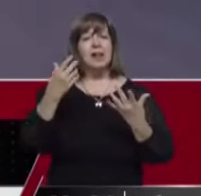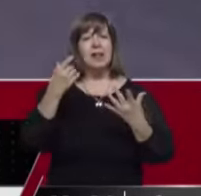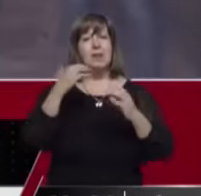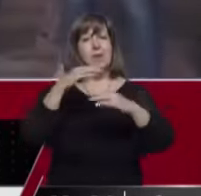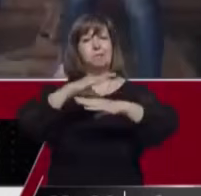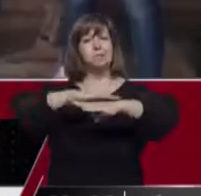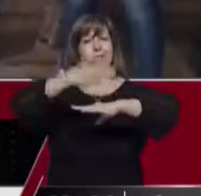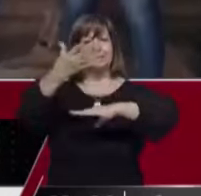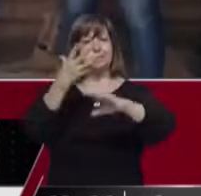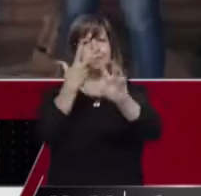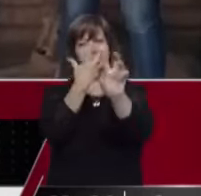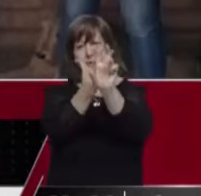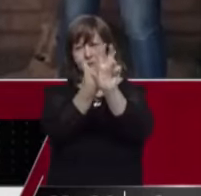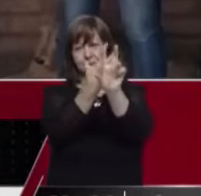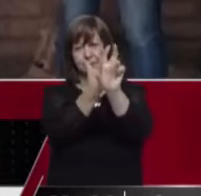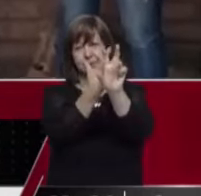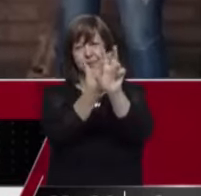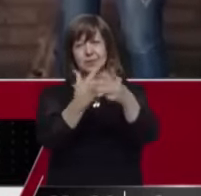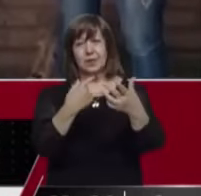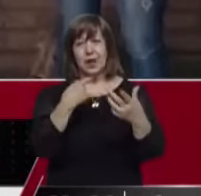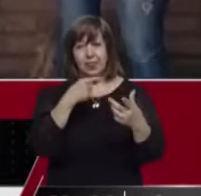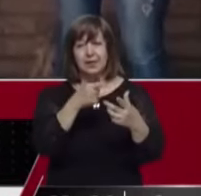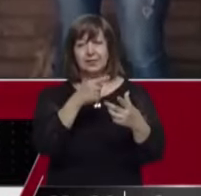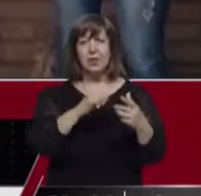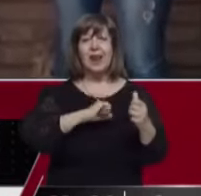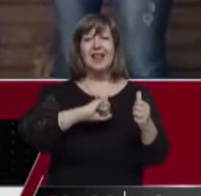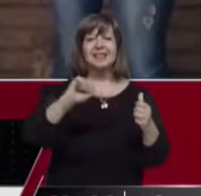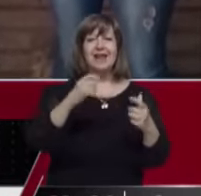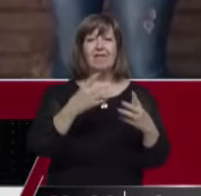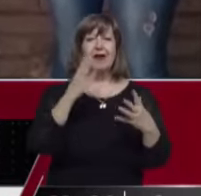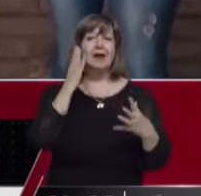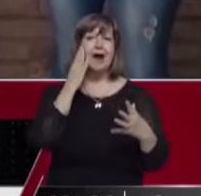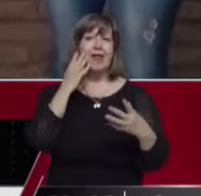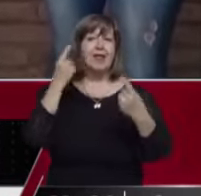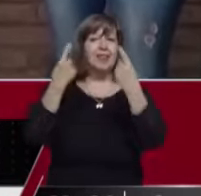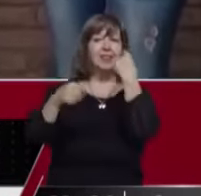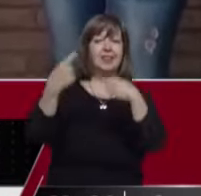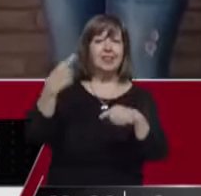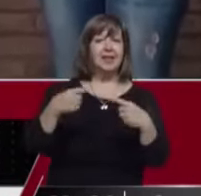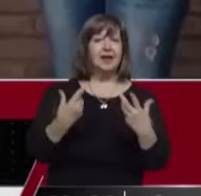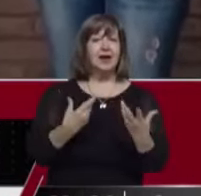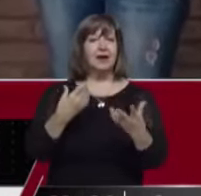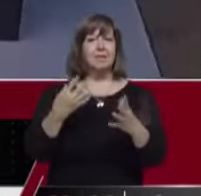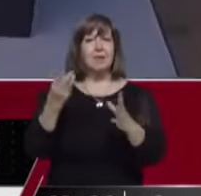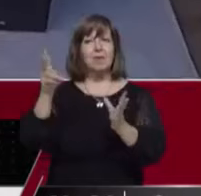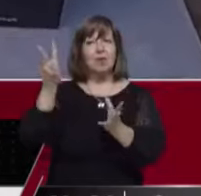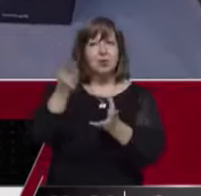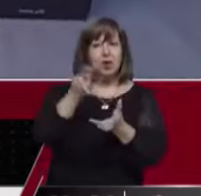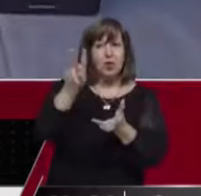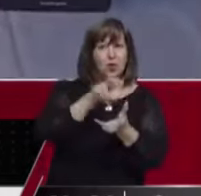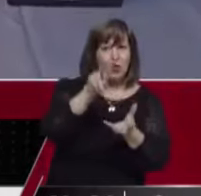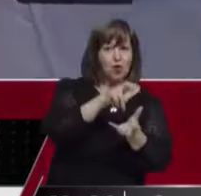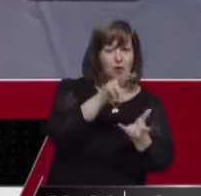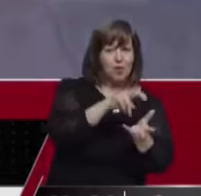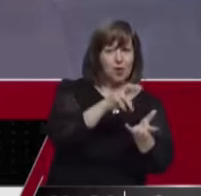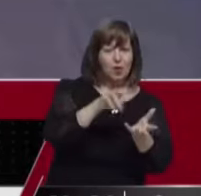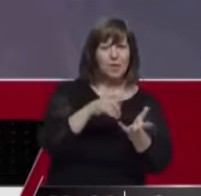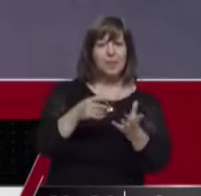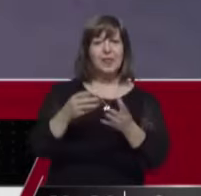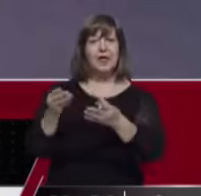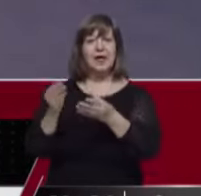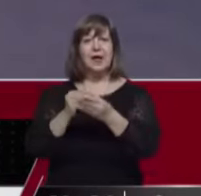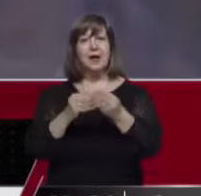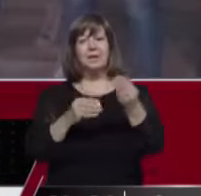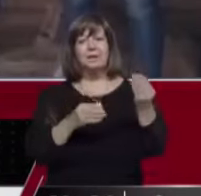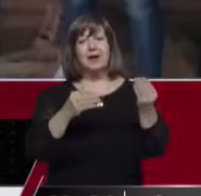estas mujeres habrían estado estafando justamente a distintas empresas y con los fondos comprando criptoactivos